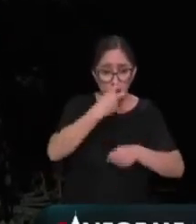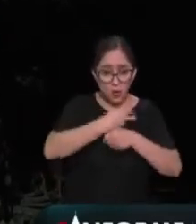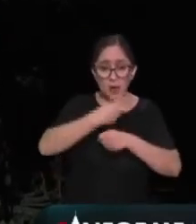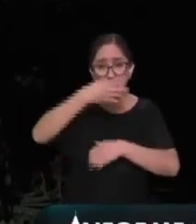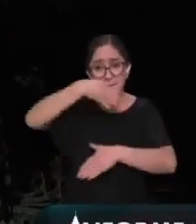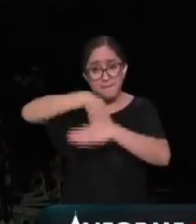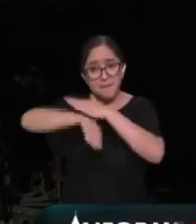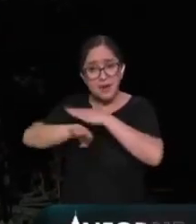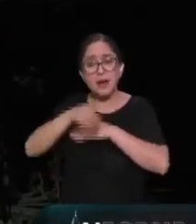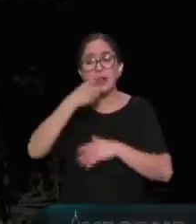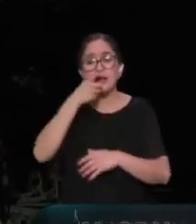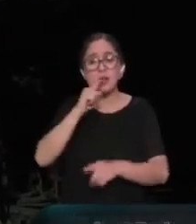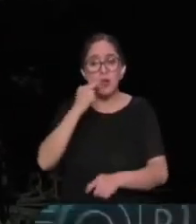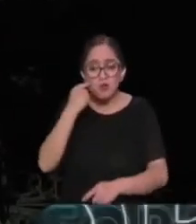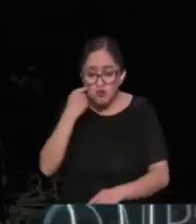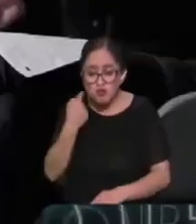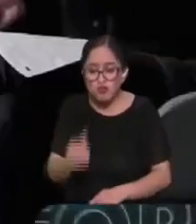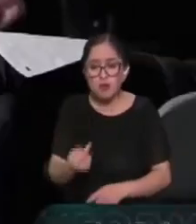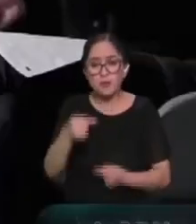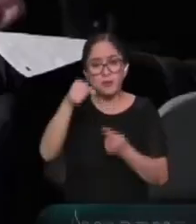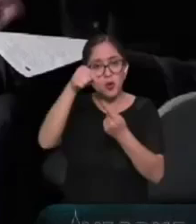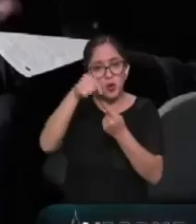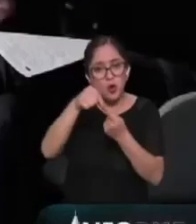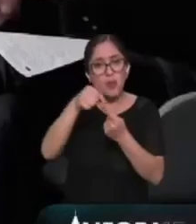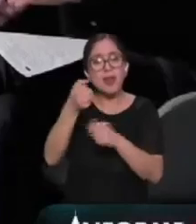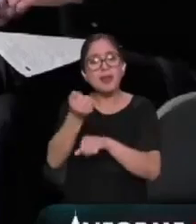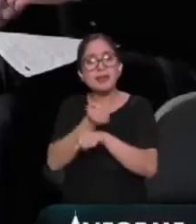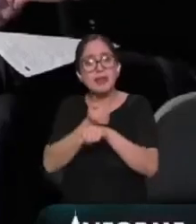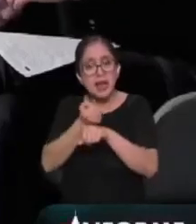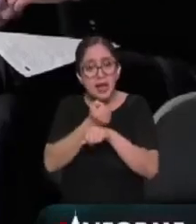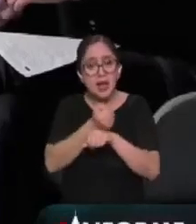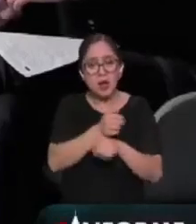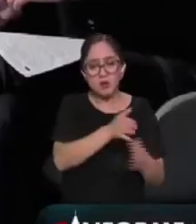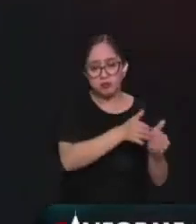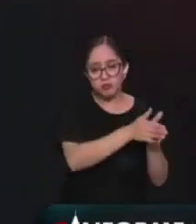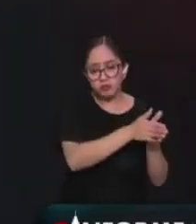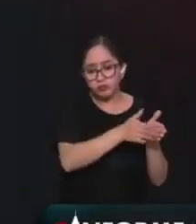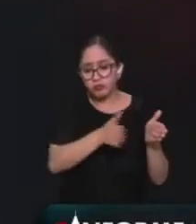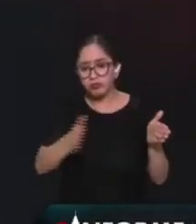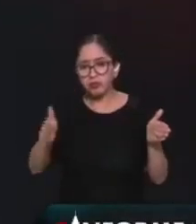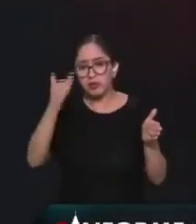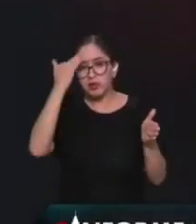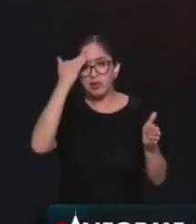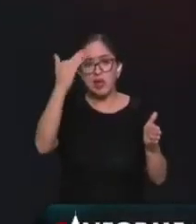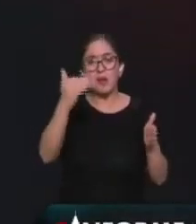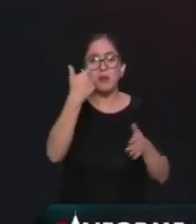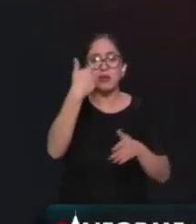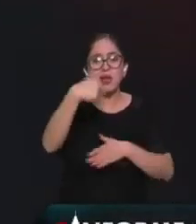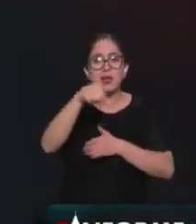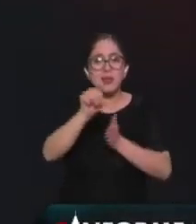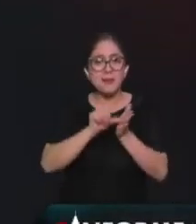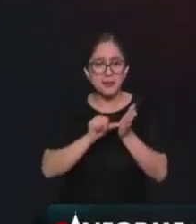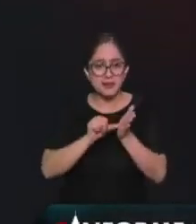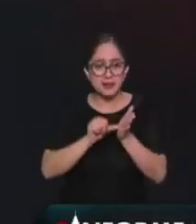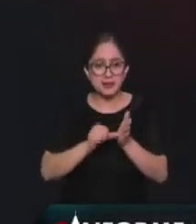segunda diligencia, la gota de sangre. Esta gota de sangre. Meses después. Que fue después de 7 meses. 7 meses.